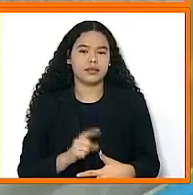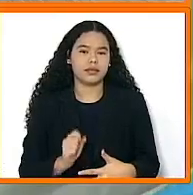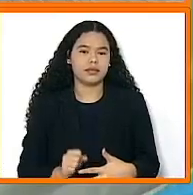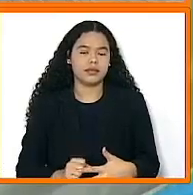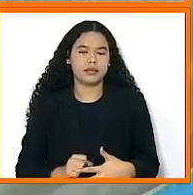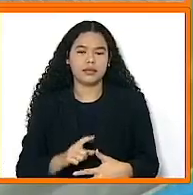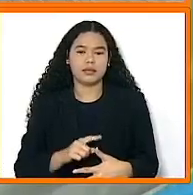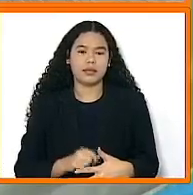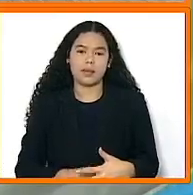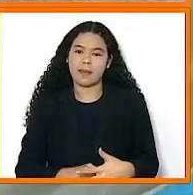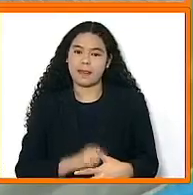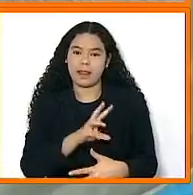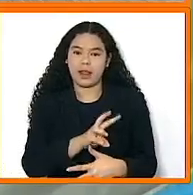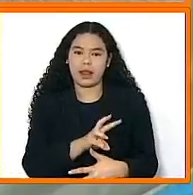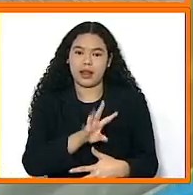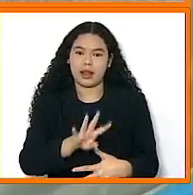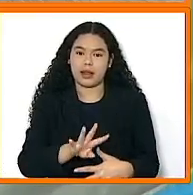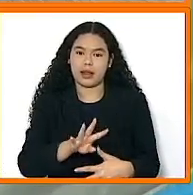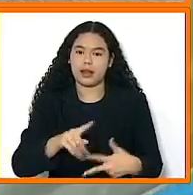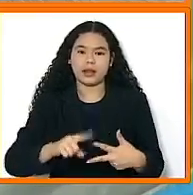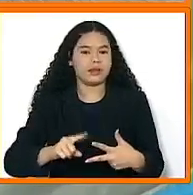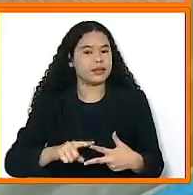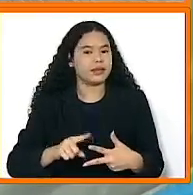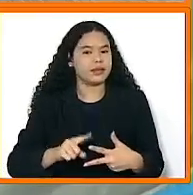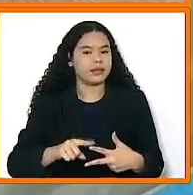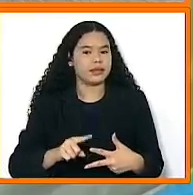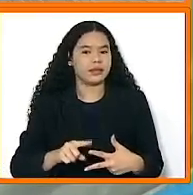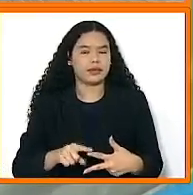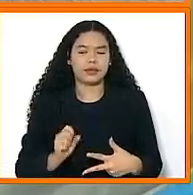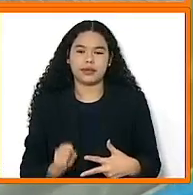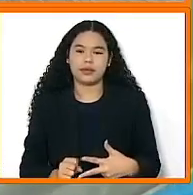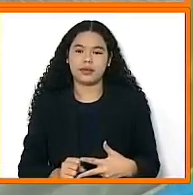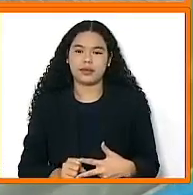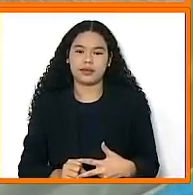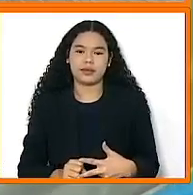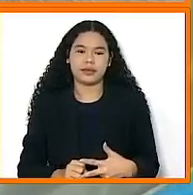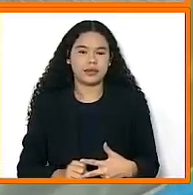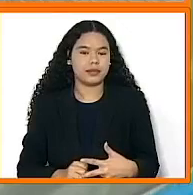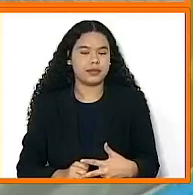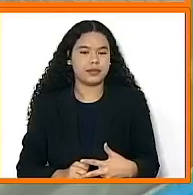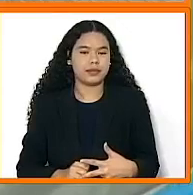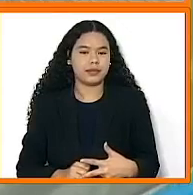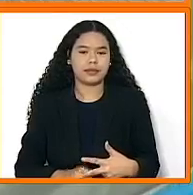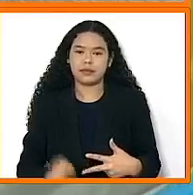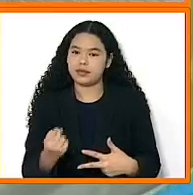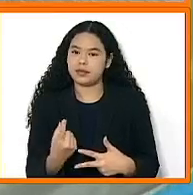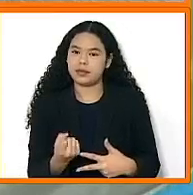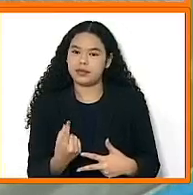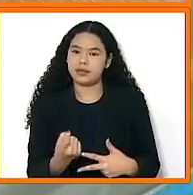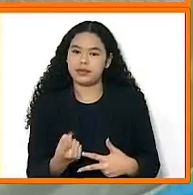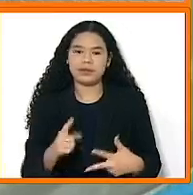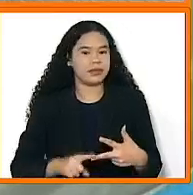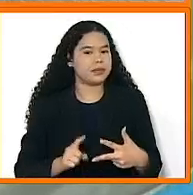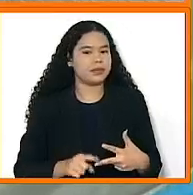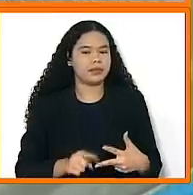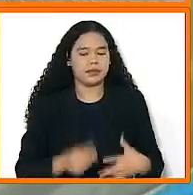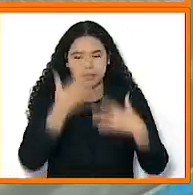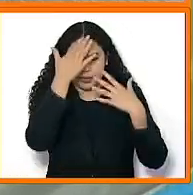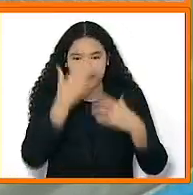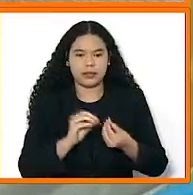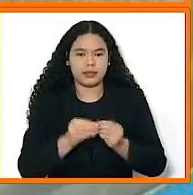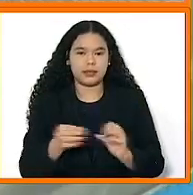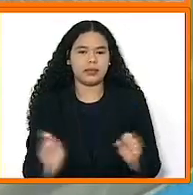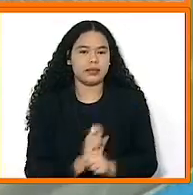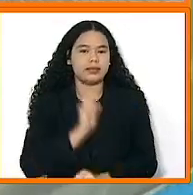Este es el 64. Segundo número favorecido, 11. Tercer y decisivo